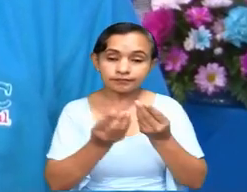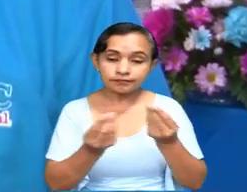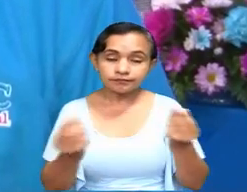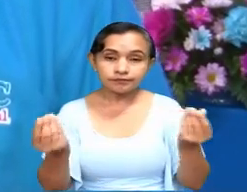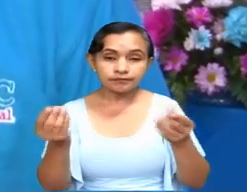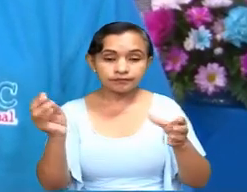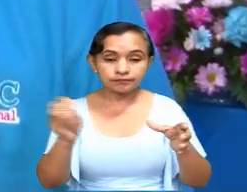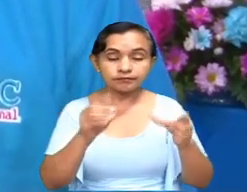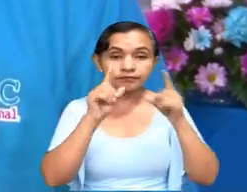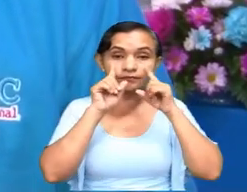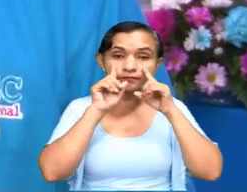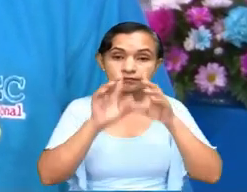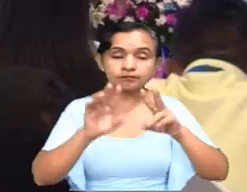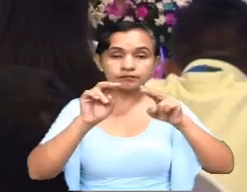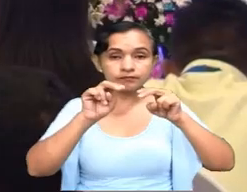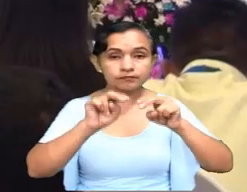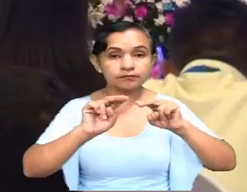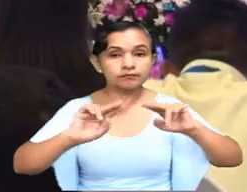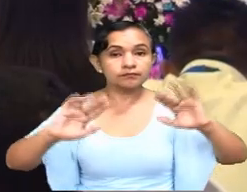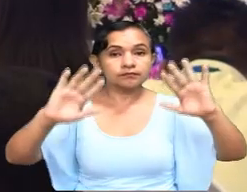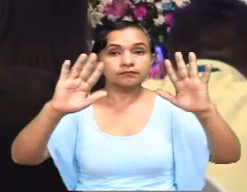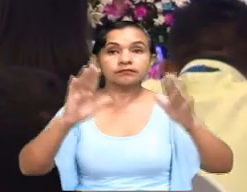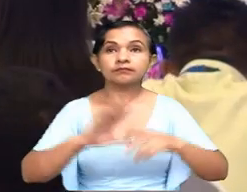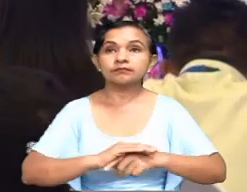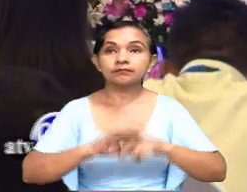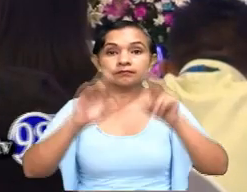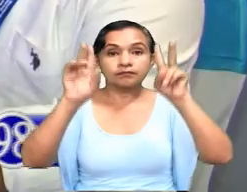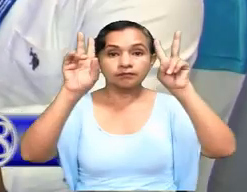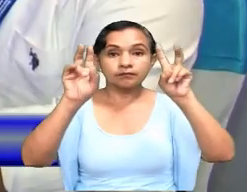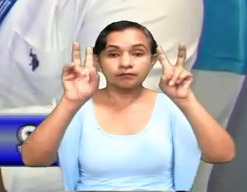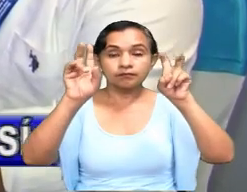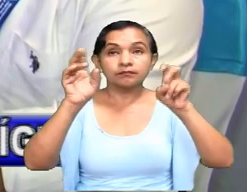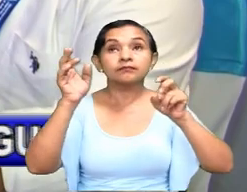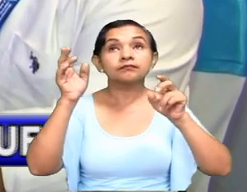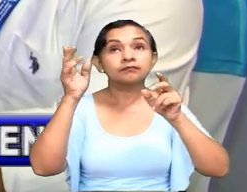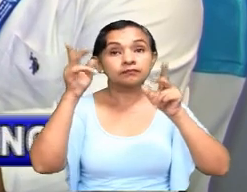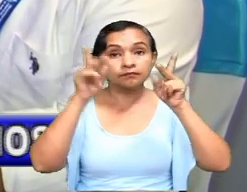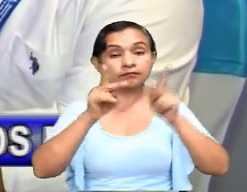de conservación del medio ambiente. Las temáticas que impartieron